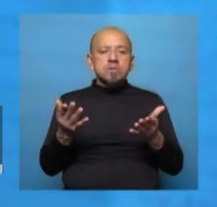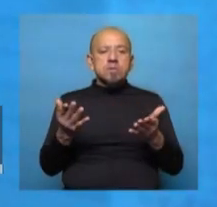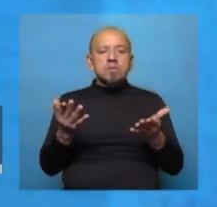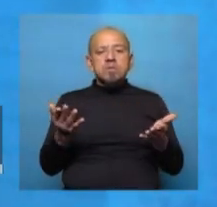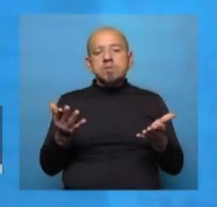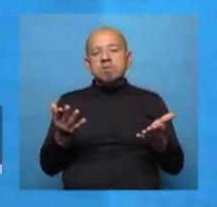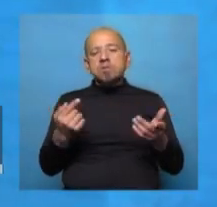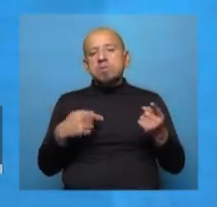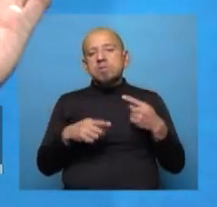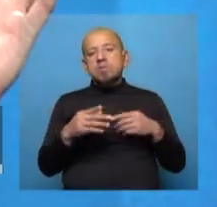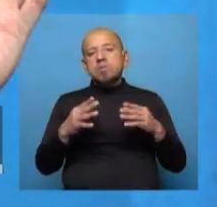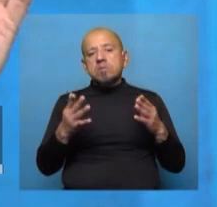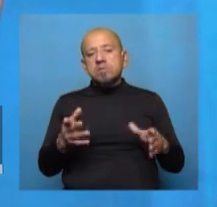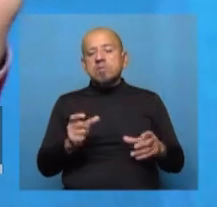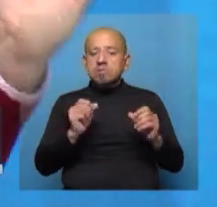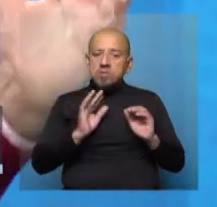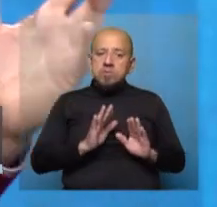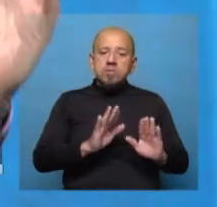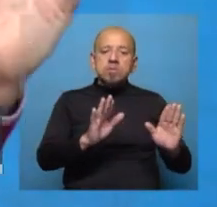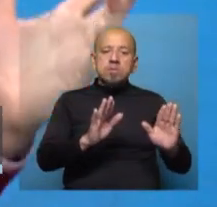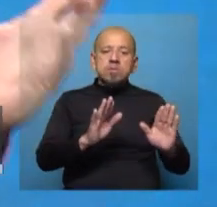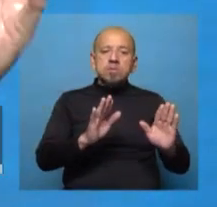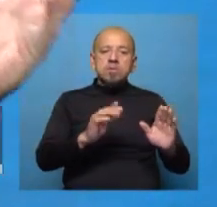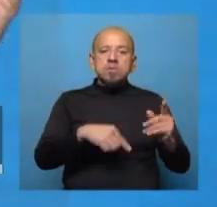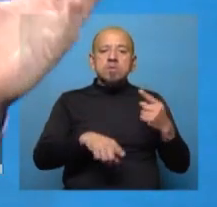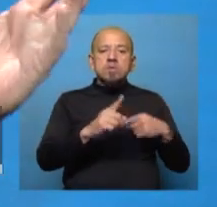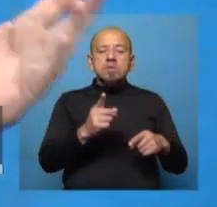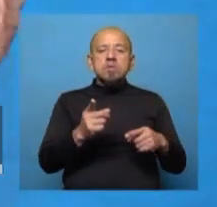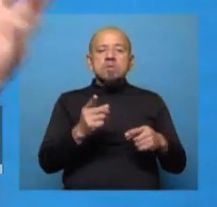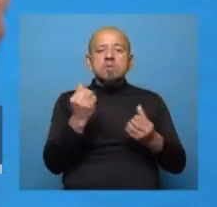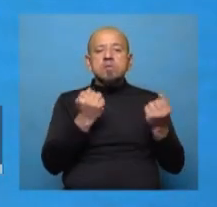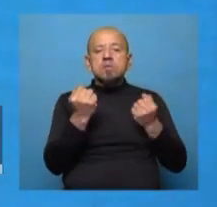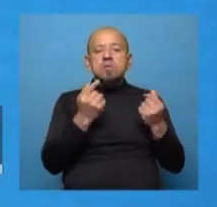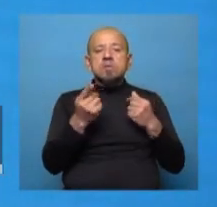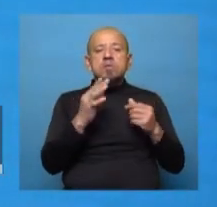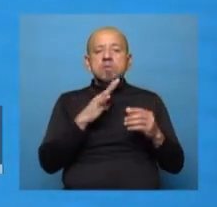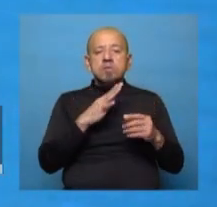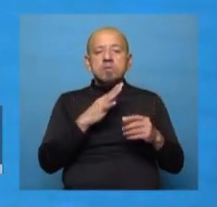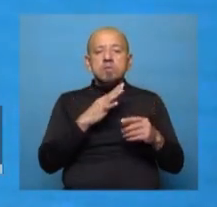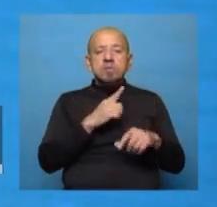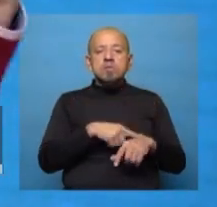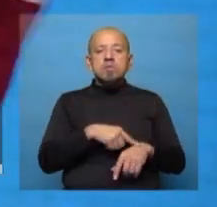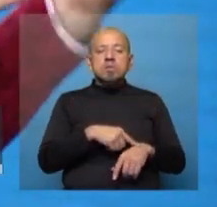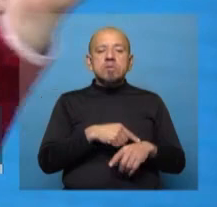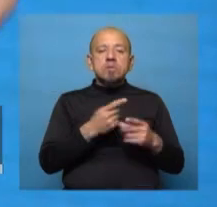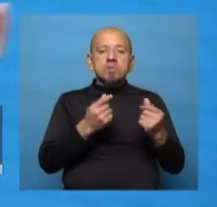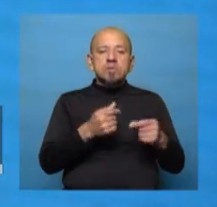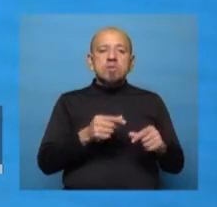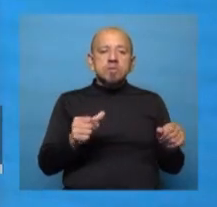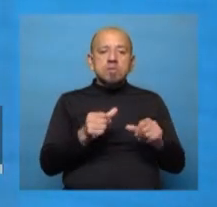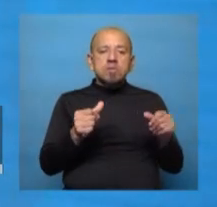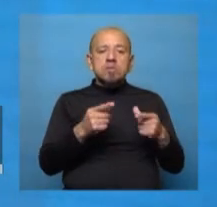acontecimiento exclusivo para clases desahogadas económicamente con tiempo y dinero suficiente para dedicarse